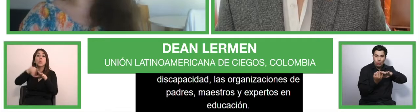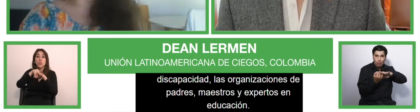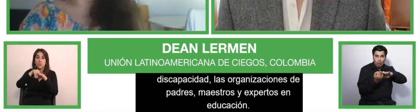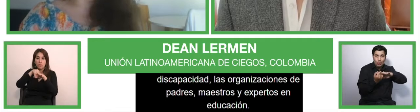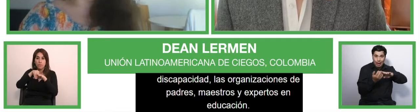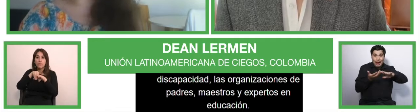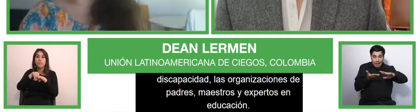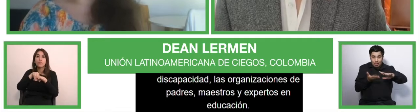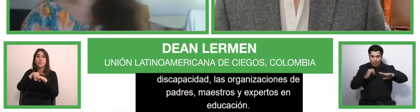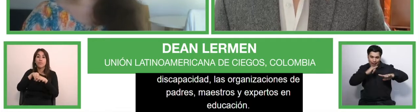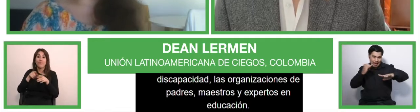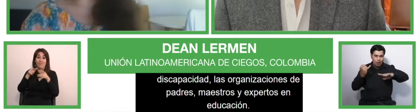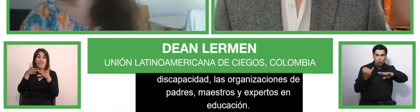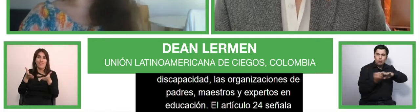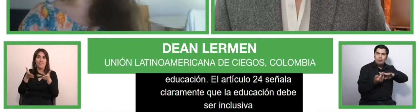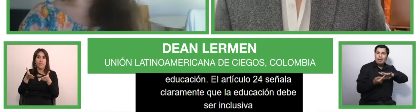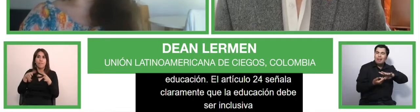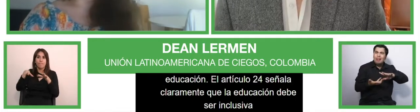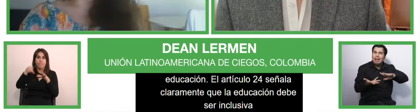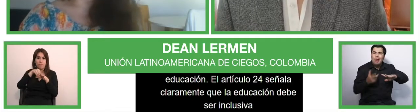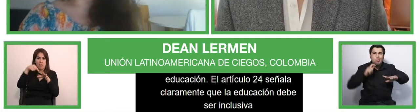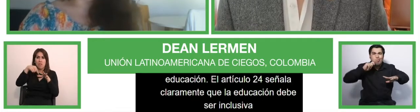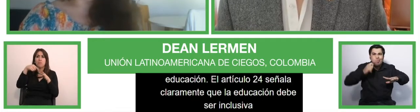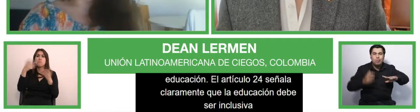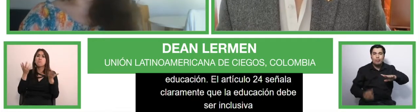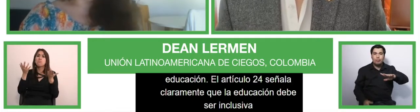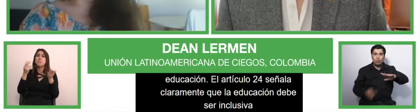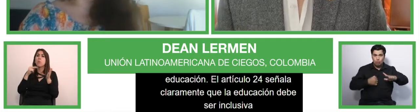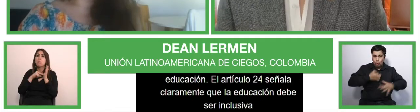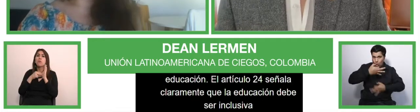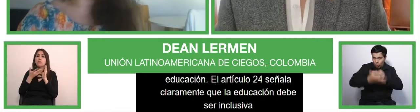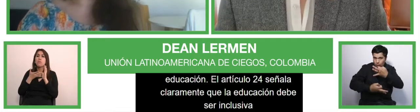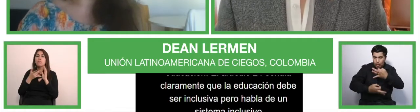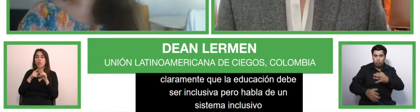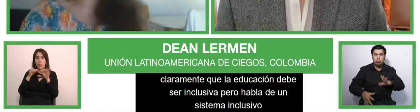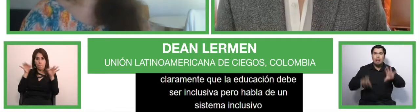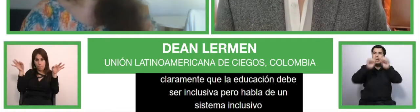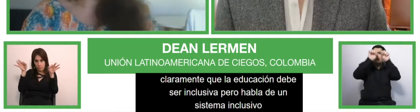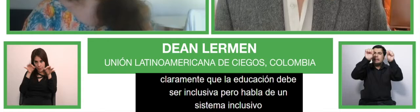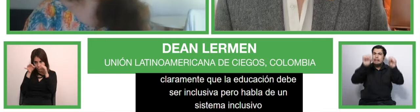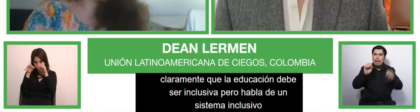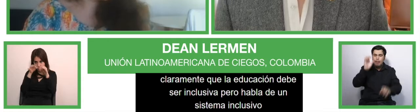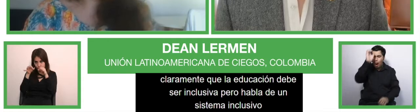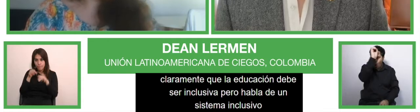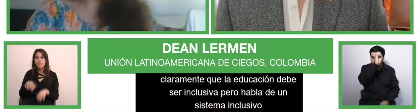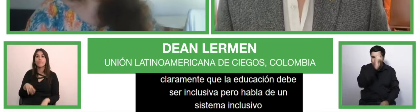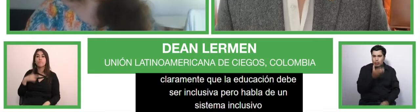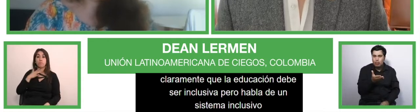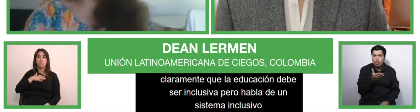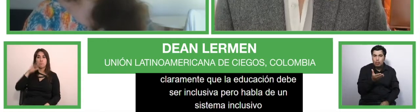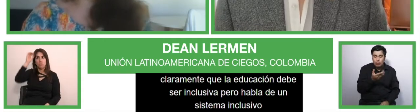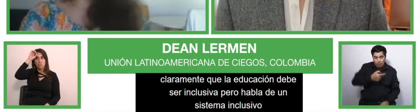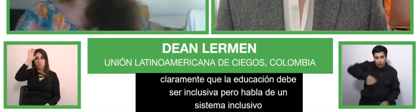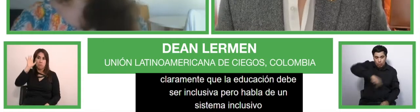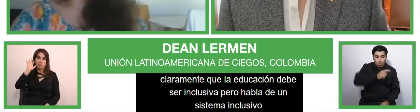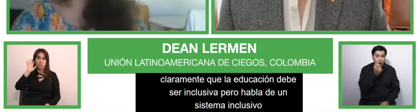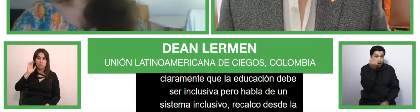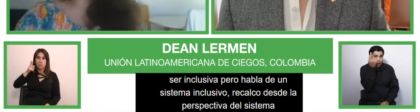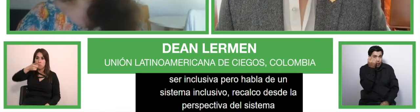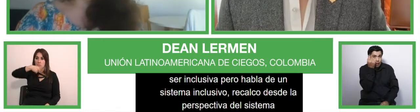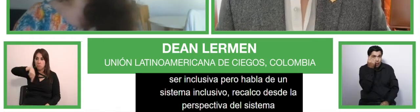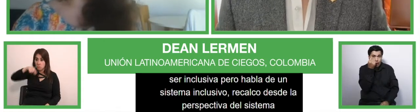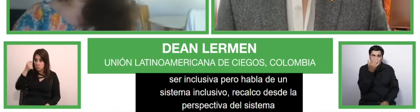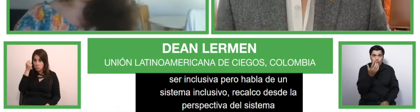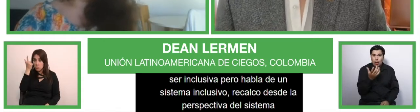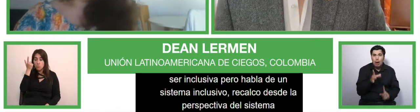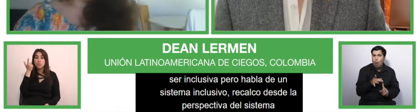inclusivo. Y yo recalco desde la perspectiva del sistema para entender que